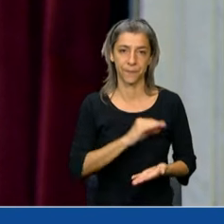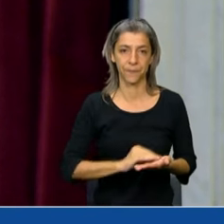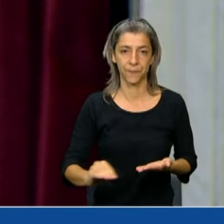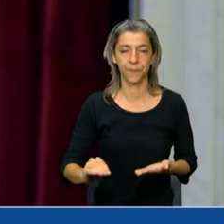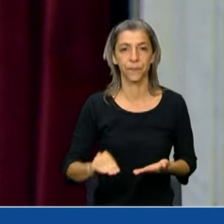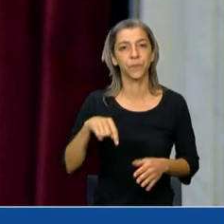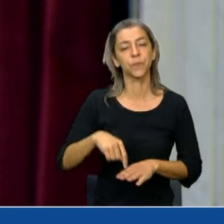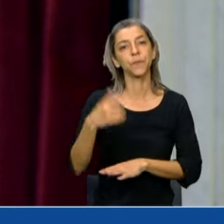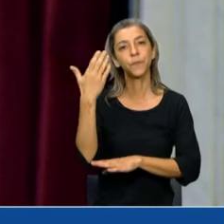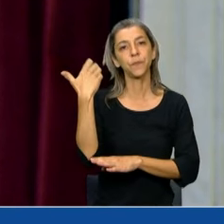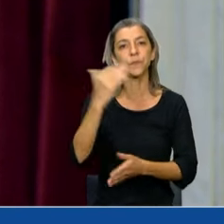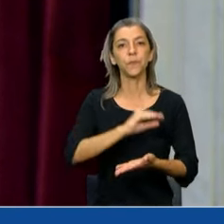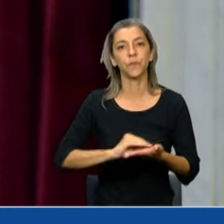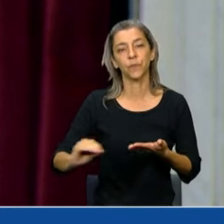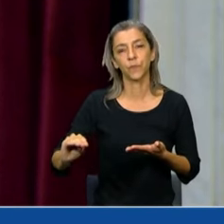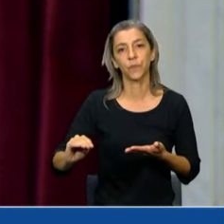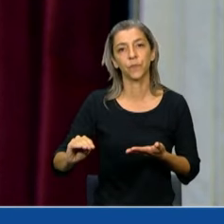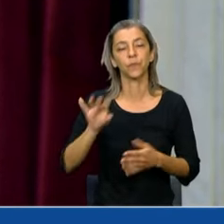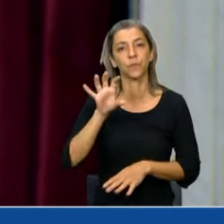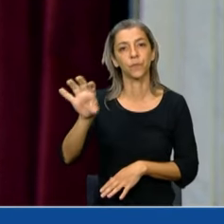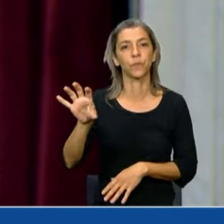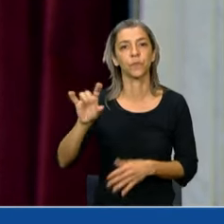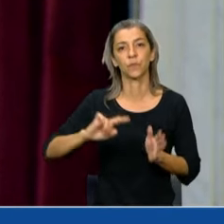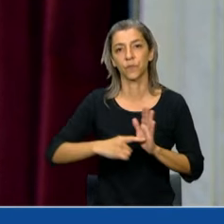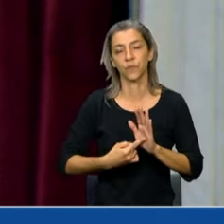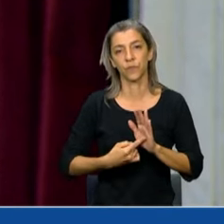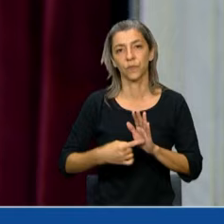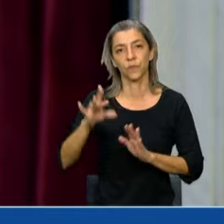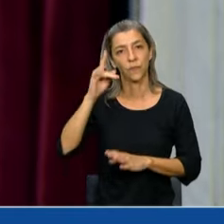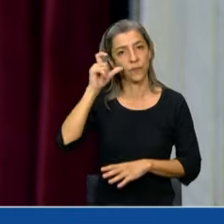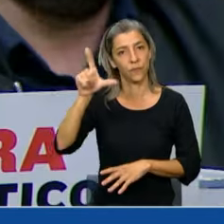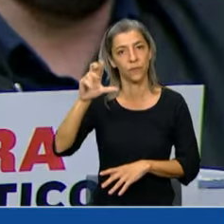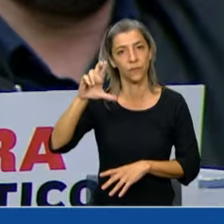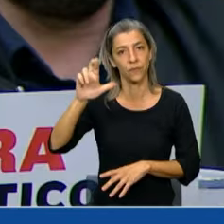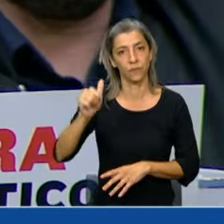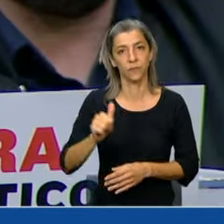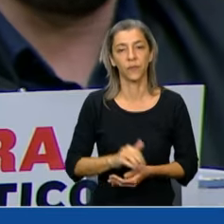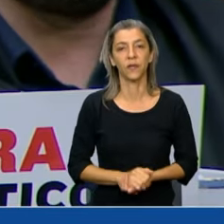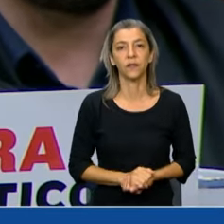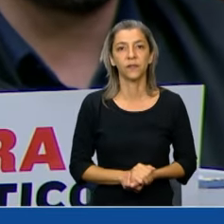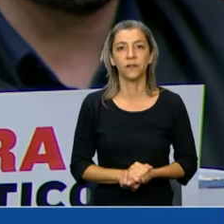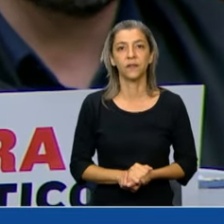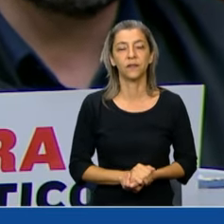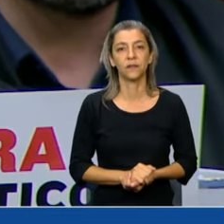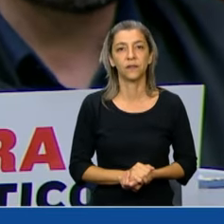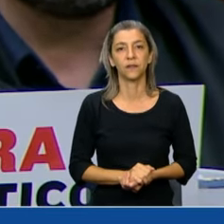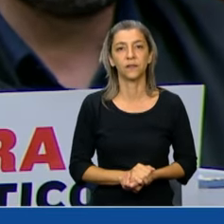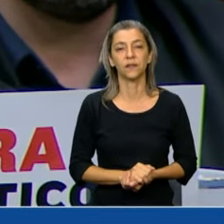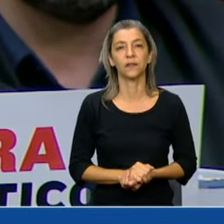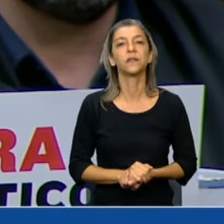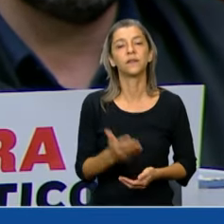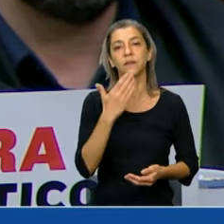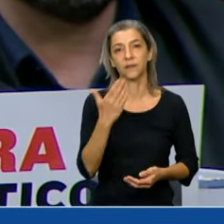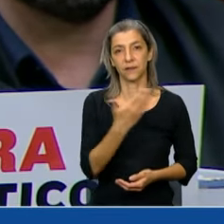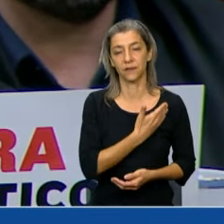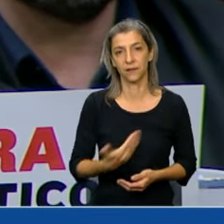contin uso de la palabra diputada por la provincia de Buenos Aires Romina del pla Gracias presidente Bueno la verdad que